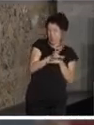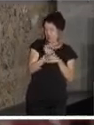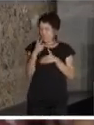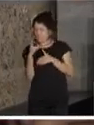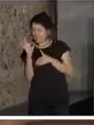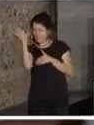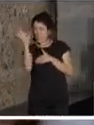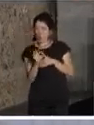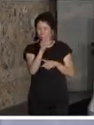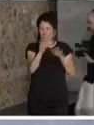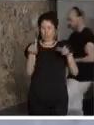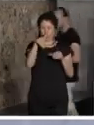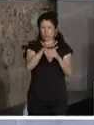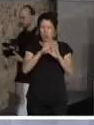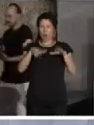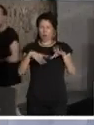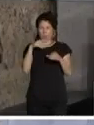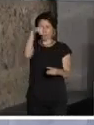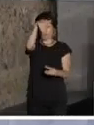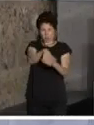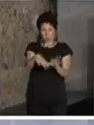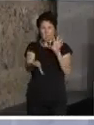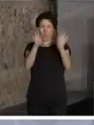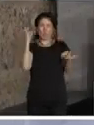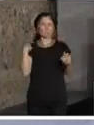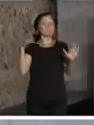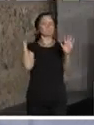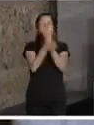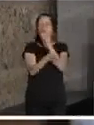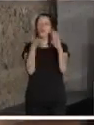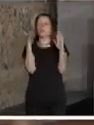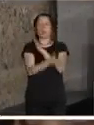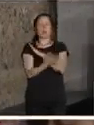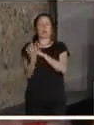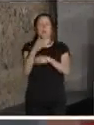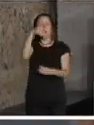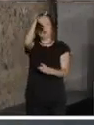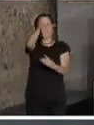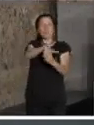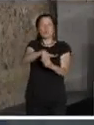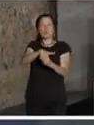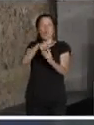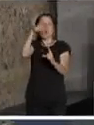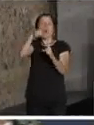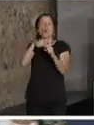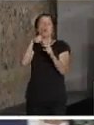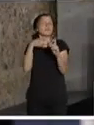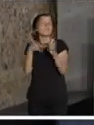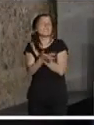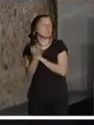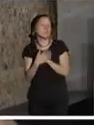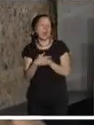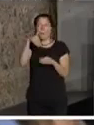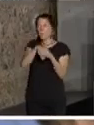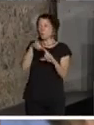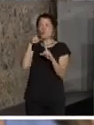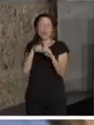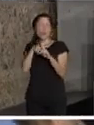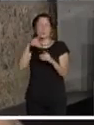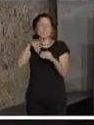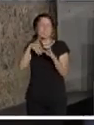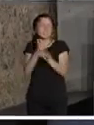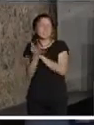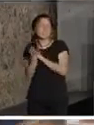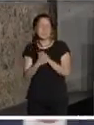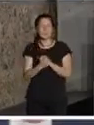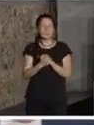y el 20% de los votantes decidan su papeleta y hay que explicar lo que es voto útil en este momento el voto Útil es el